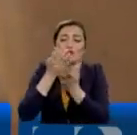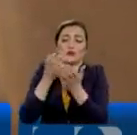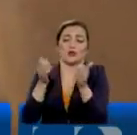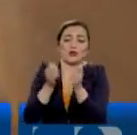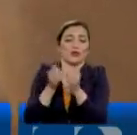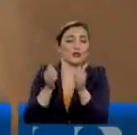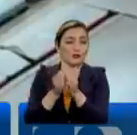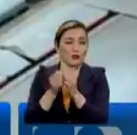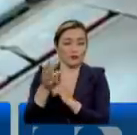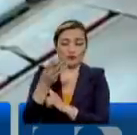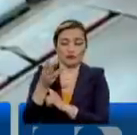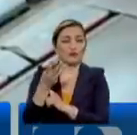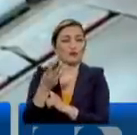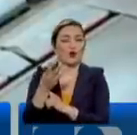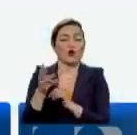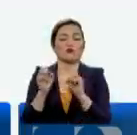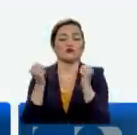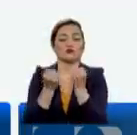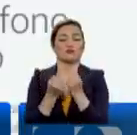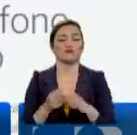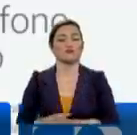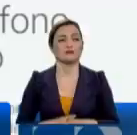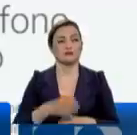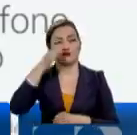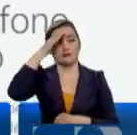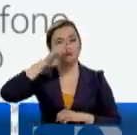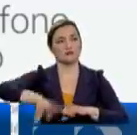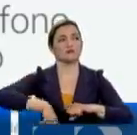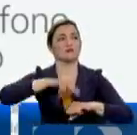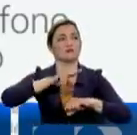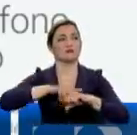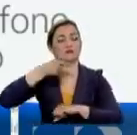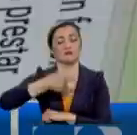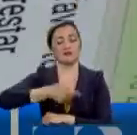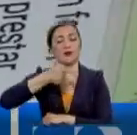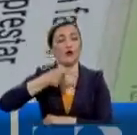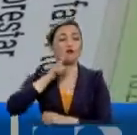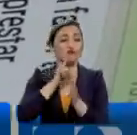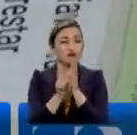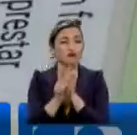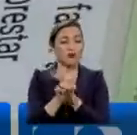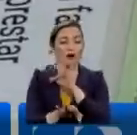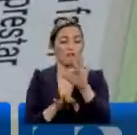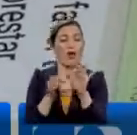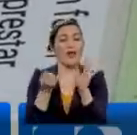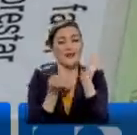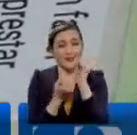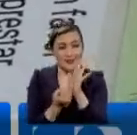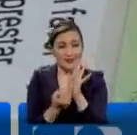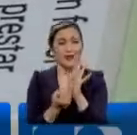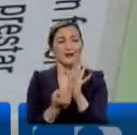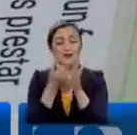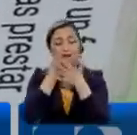equipo electrónico o a una red social. Según la Policía Nacional, a diario llegan denuncias por suplantación de identidad